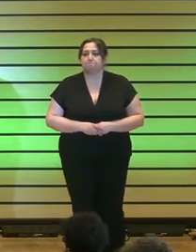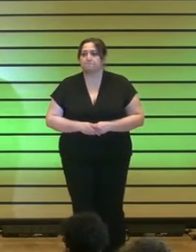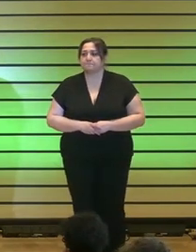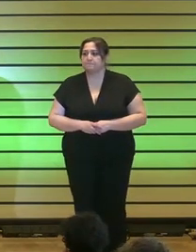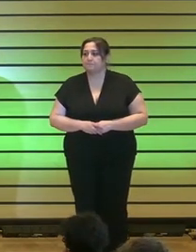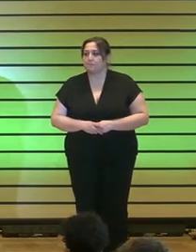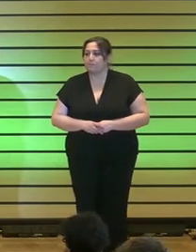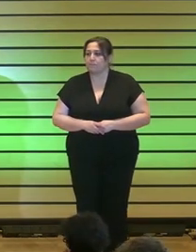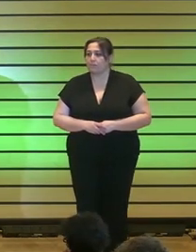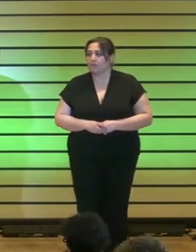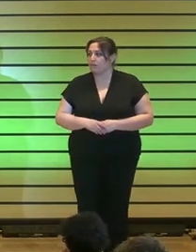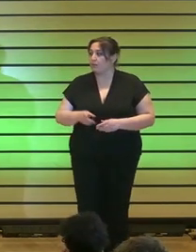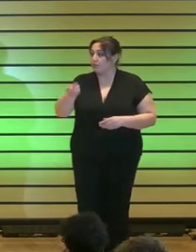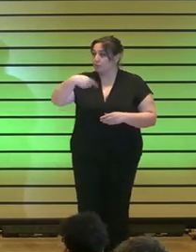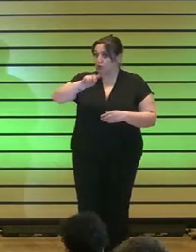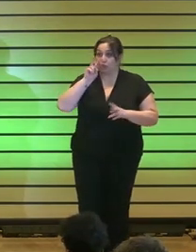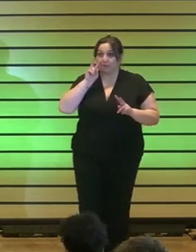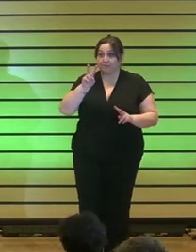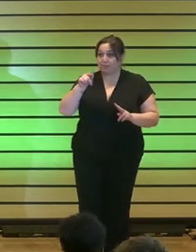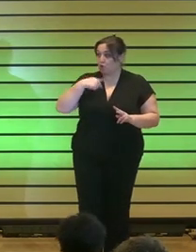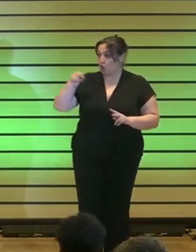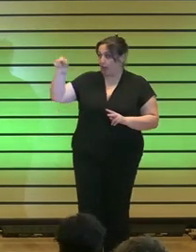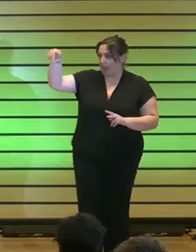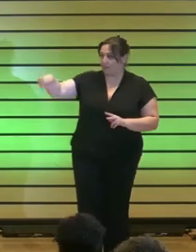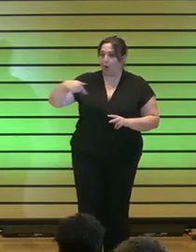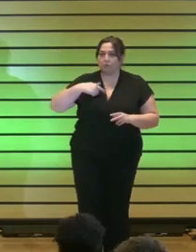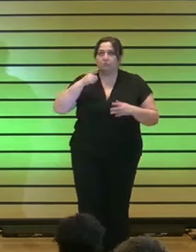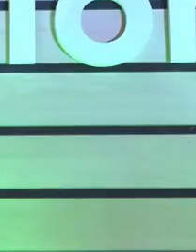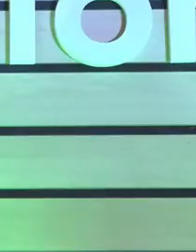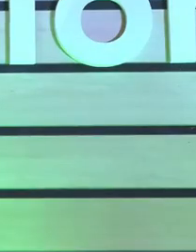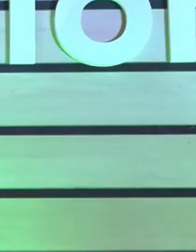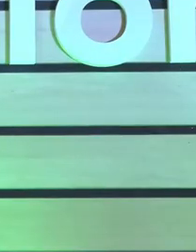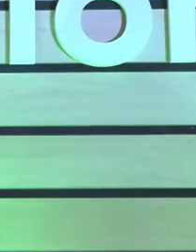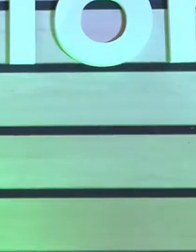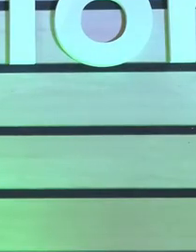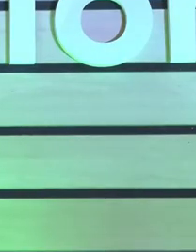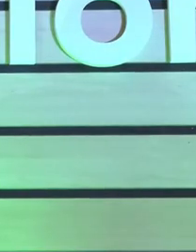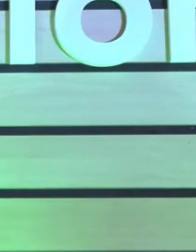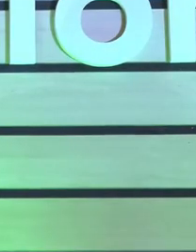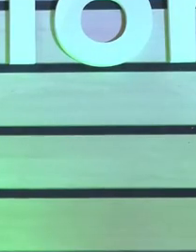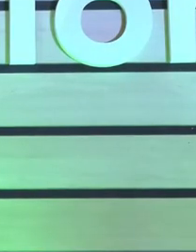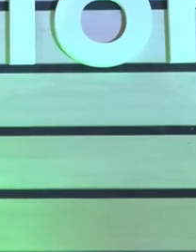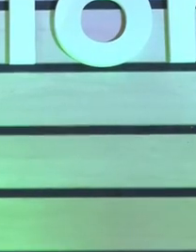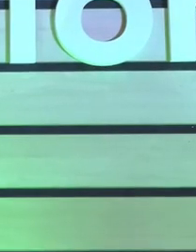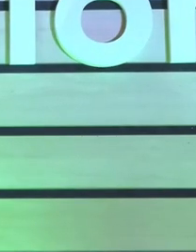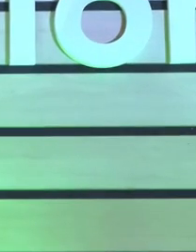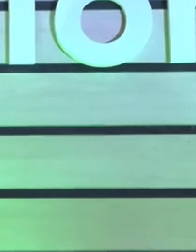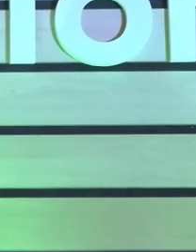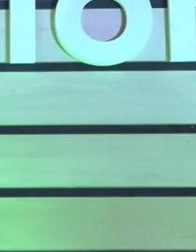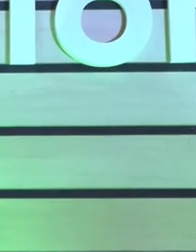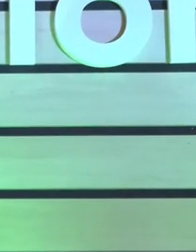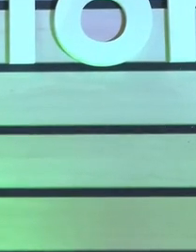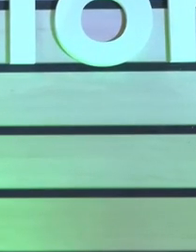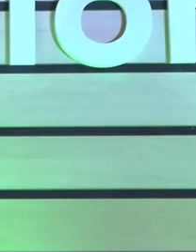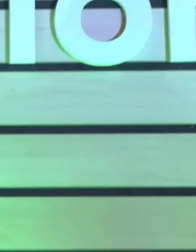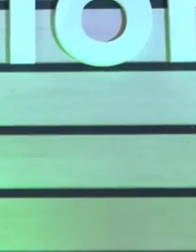pues habéis visto que yo estaba ahí emocionado escuchando las prácticas ya las había leído todas y habíamos valorado un par de veces pero